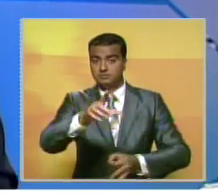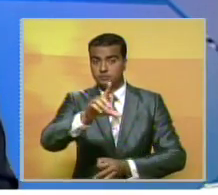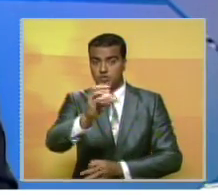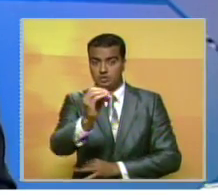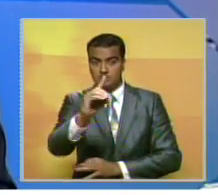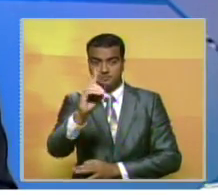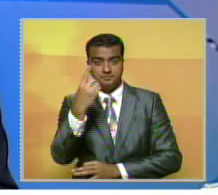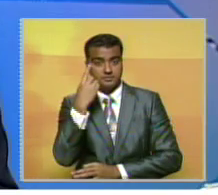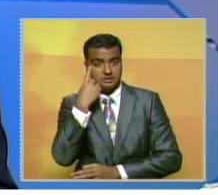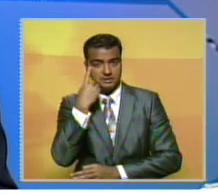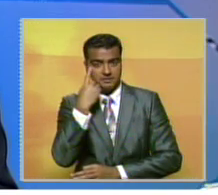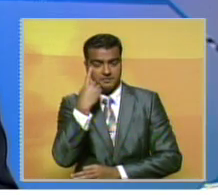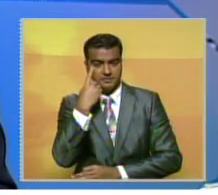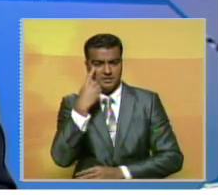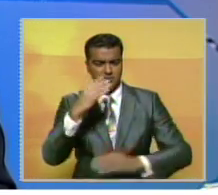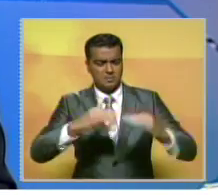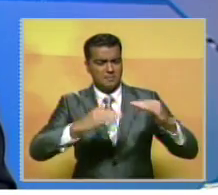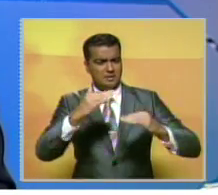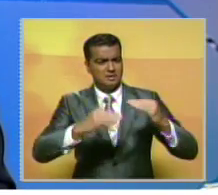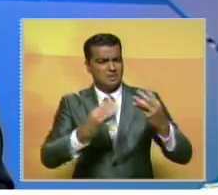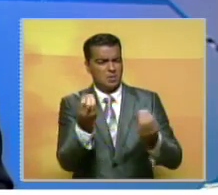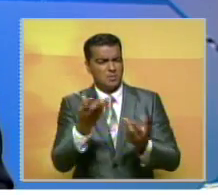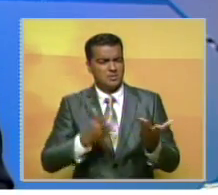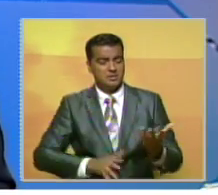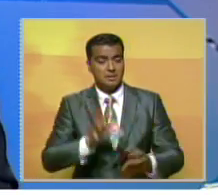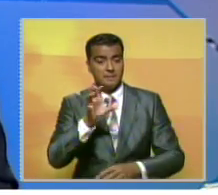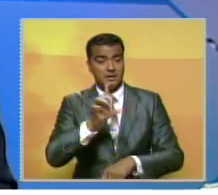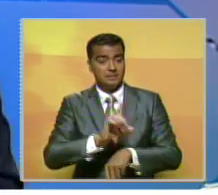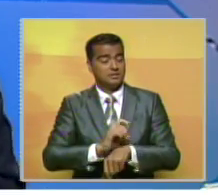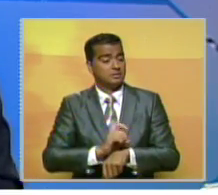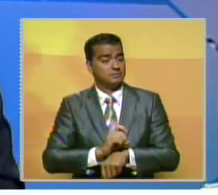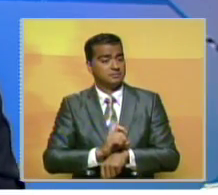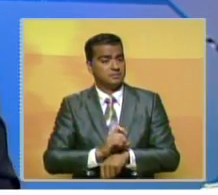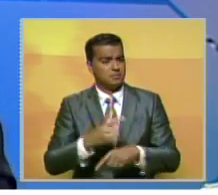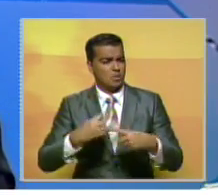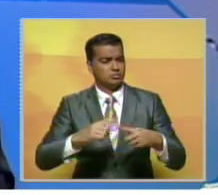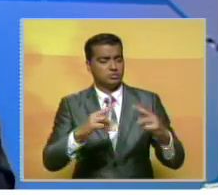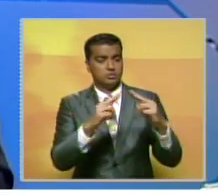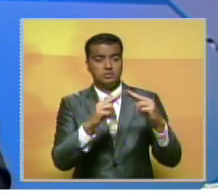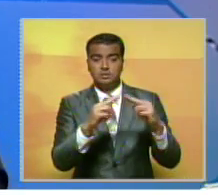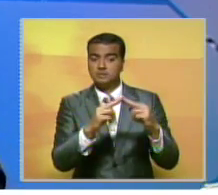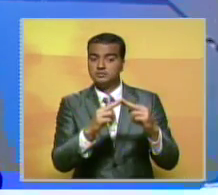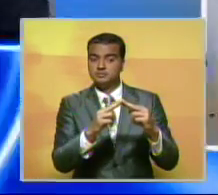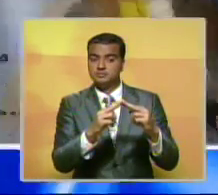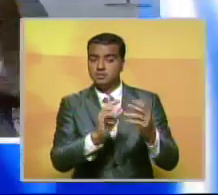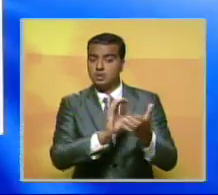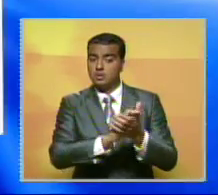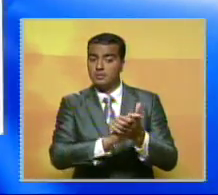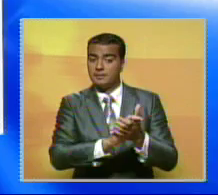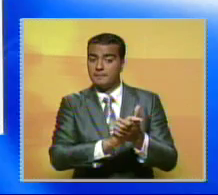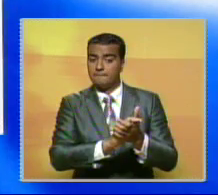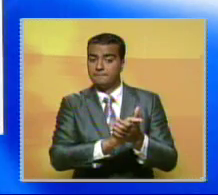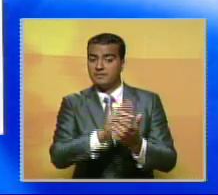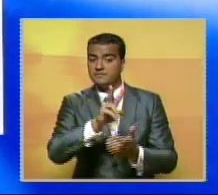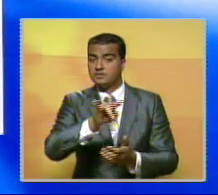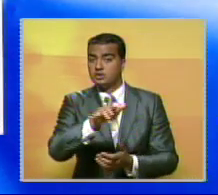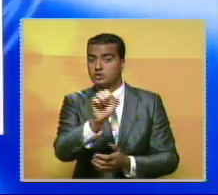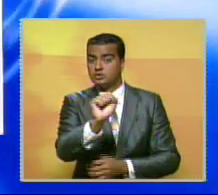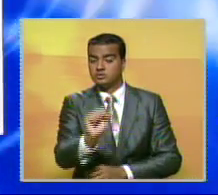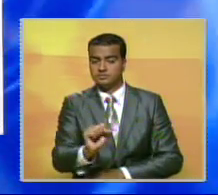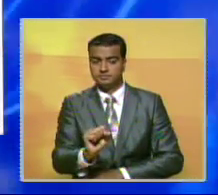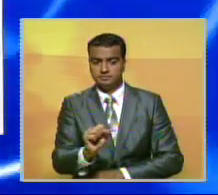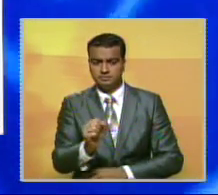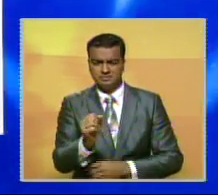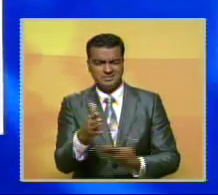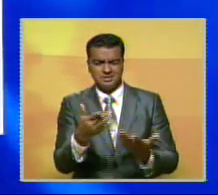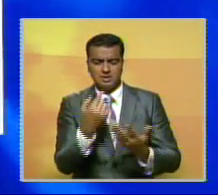República, Luisa Ortega Díaz, realiza un balance de la situación del país. A esta hora tenemos otro contacto en vivo y directo con nuestra compañera Victoria Joseph. ¿Qué nos